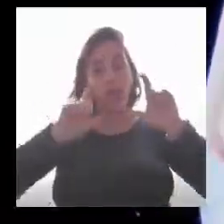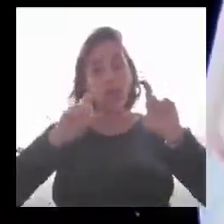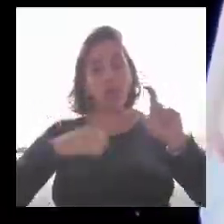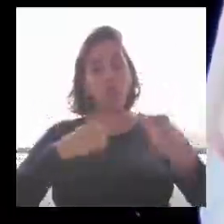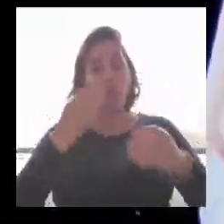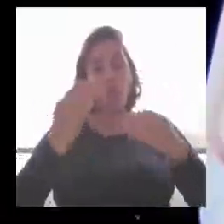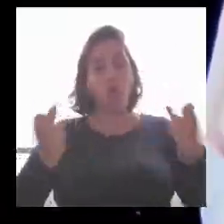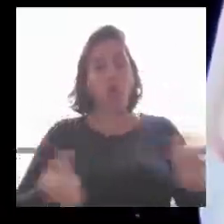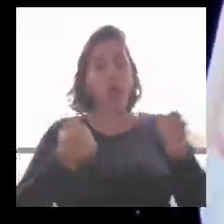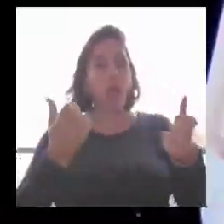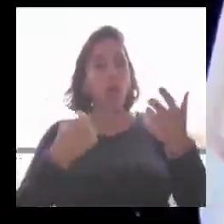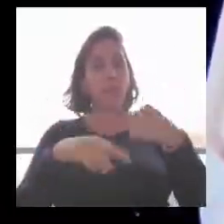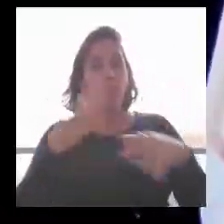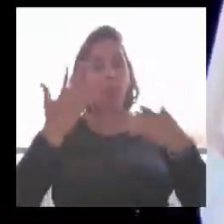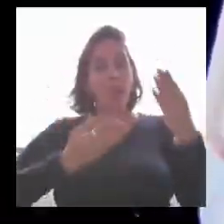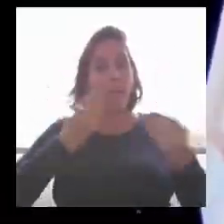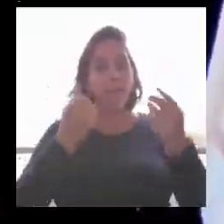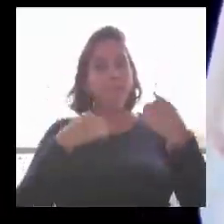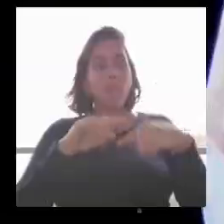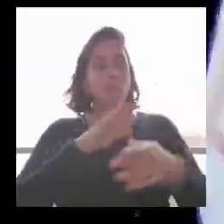esto no quiere decir nada en realidad.